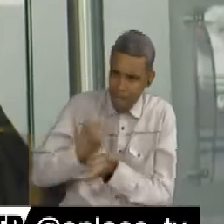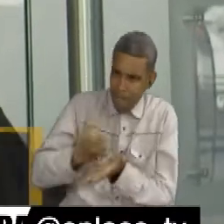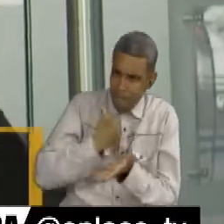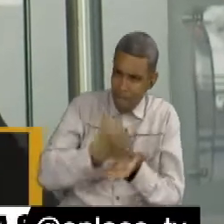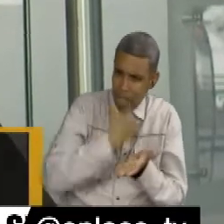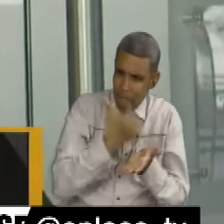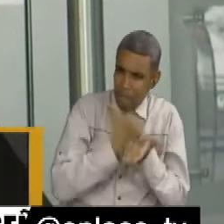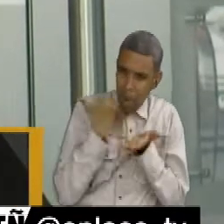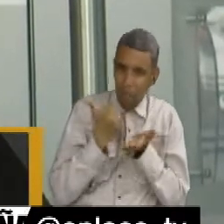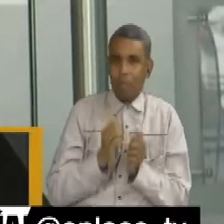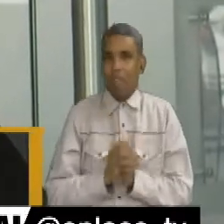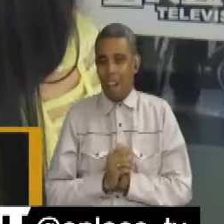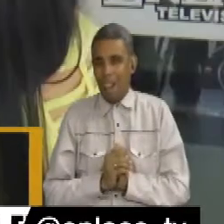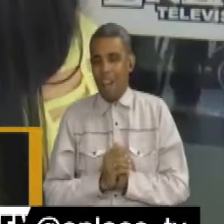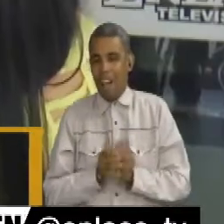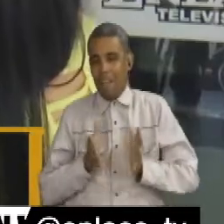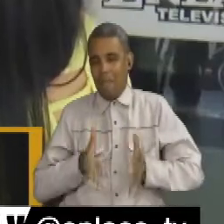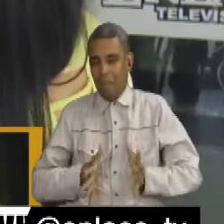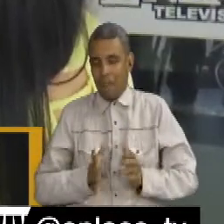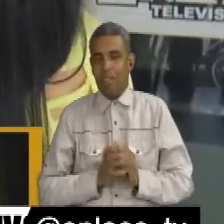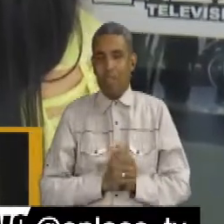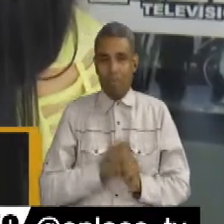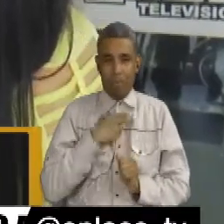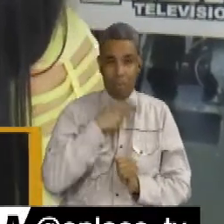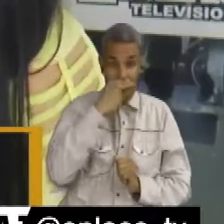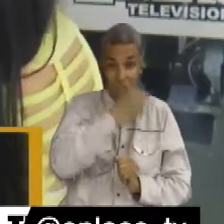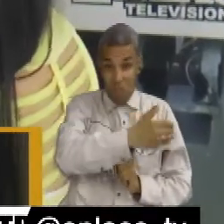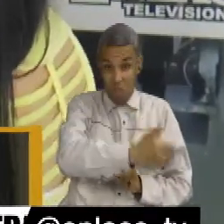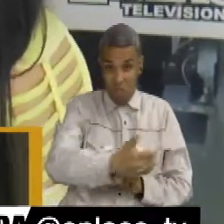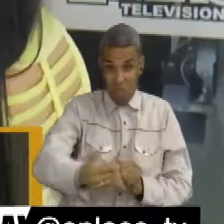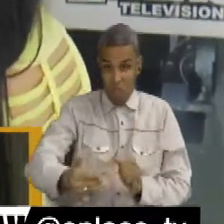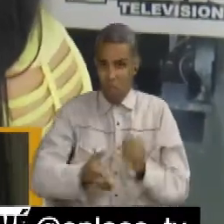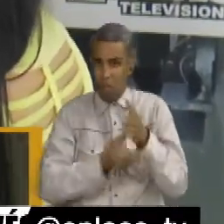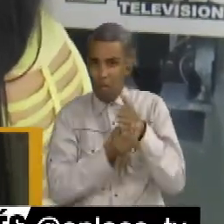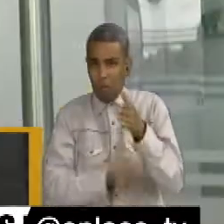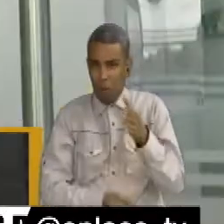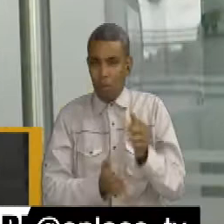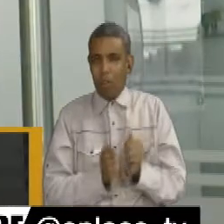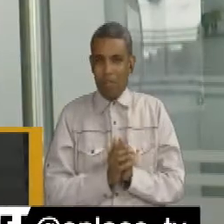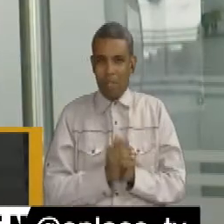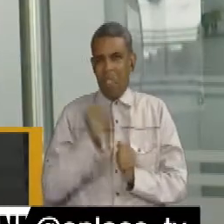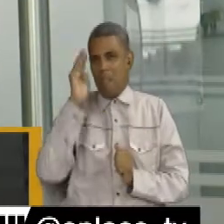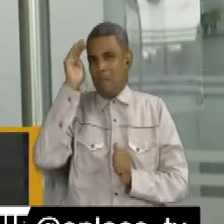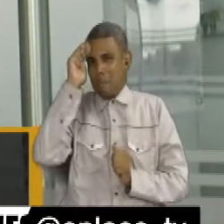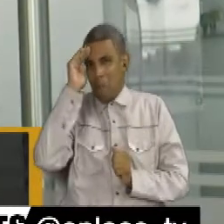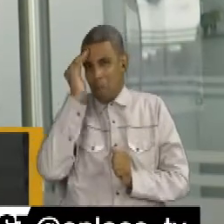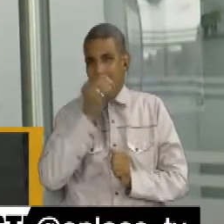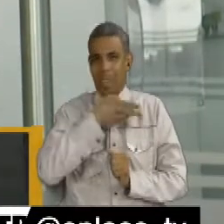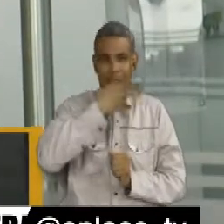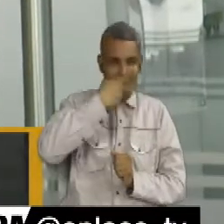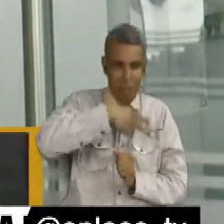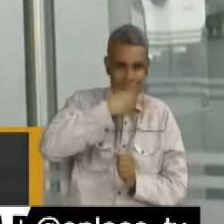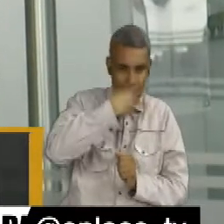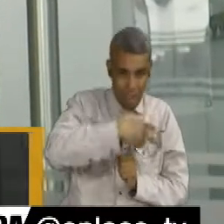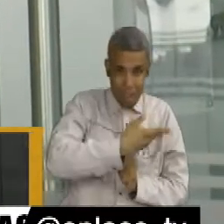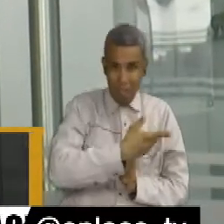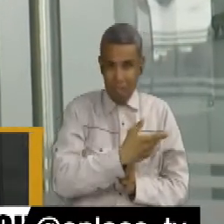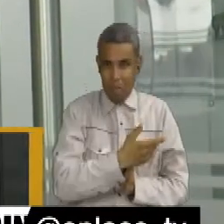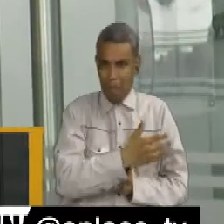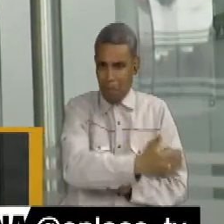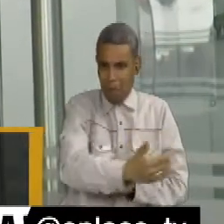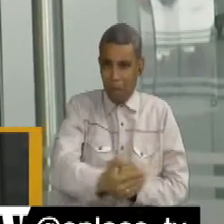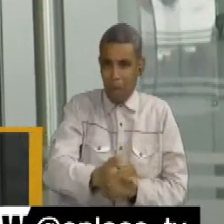de los uniformados que han quedado en condición de vulnerabilidad. Invitamos a todos los barranqueños